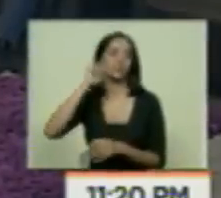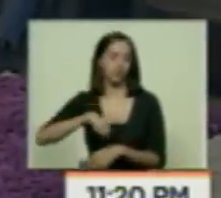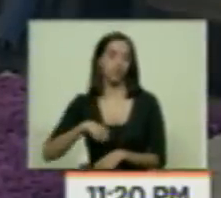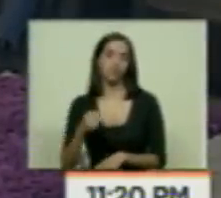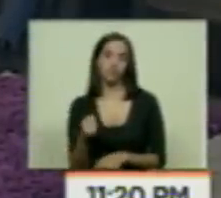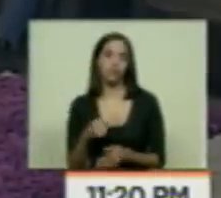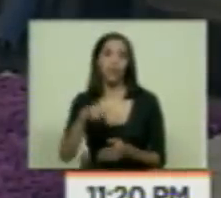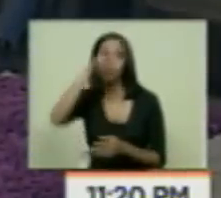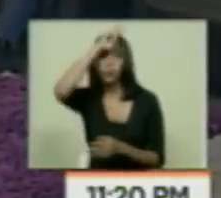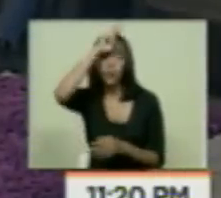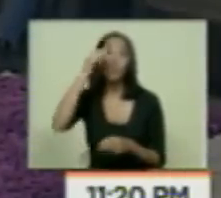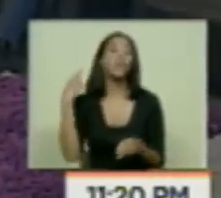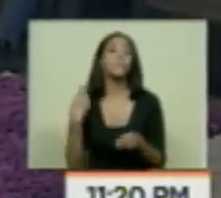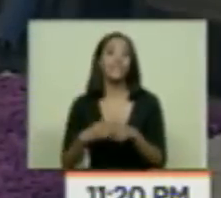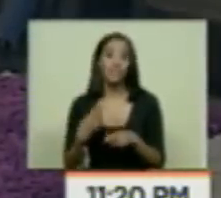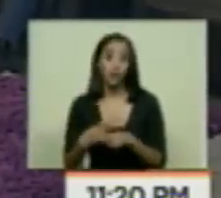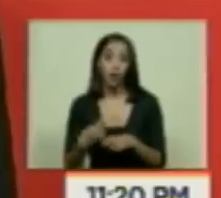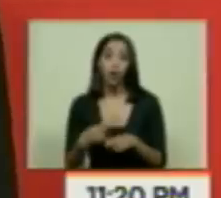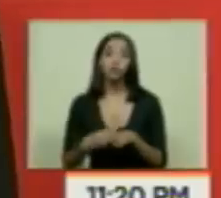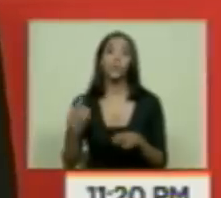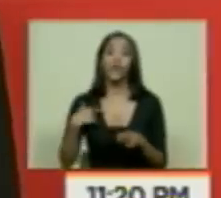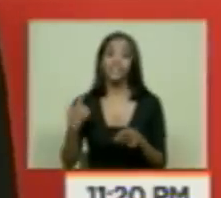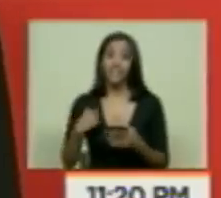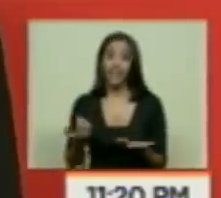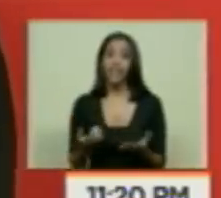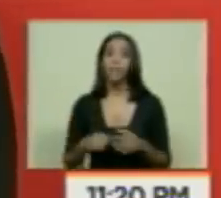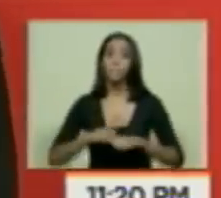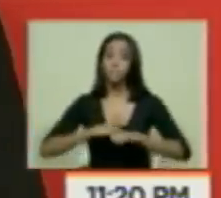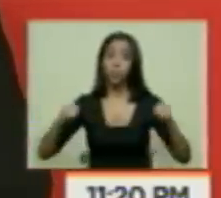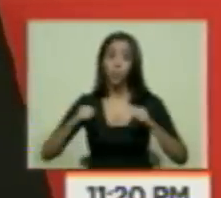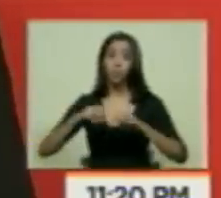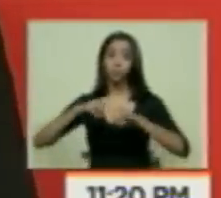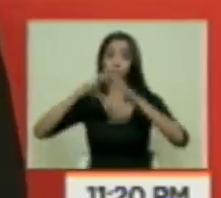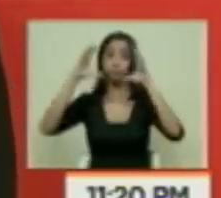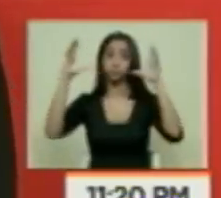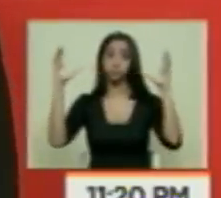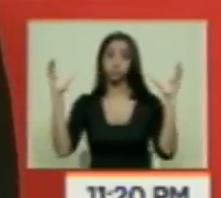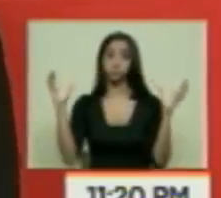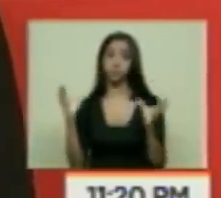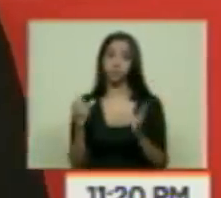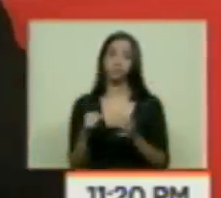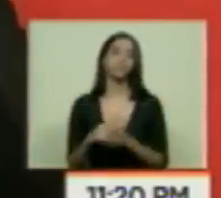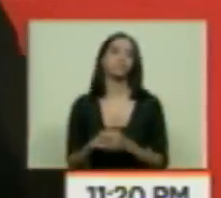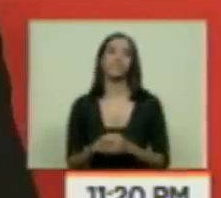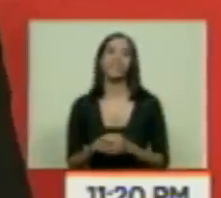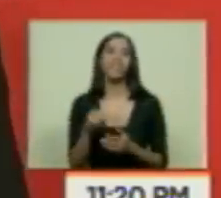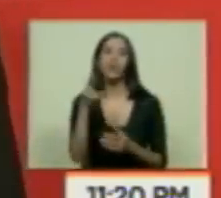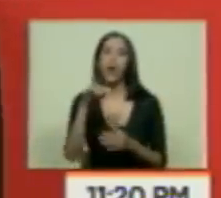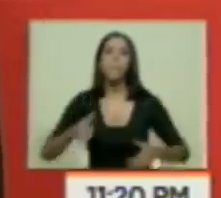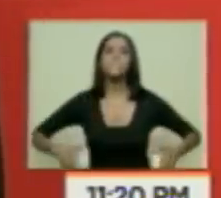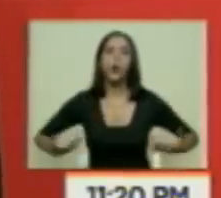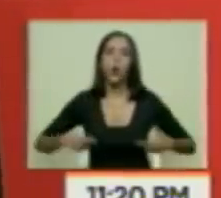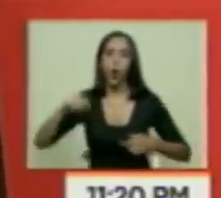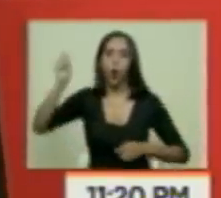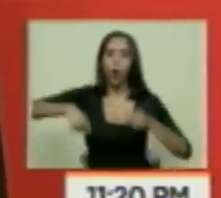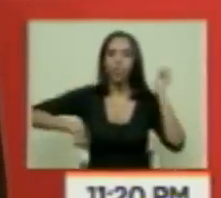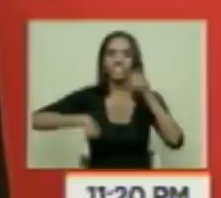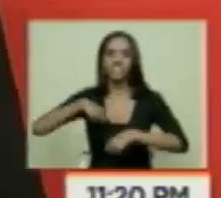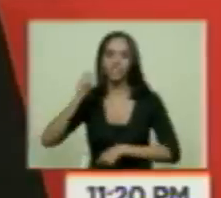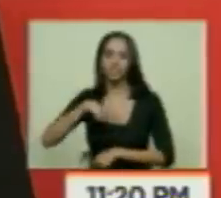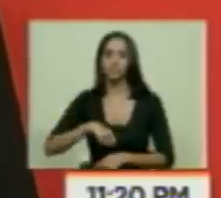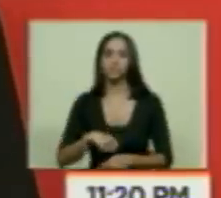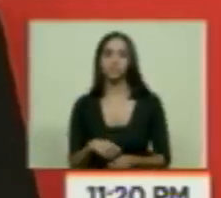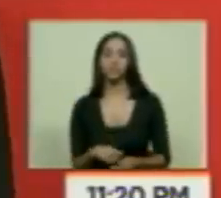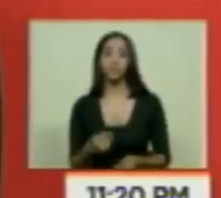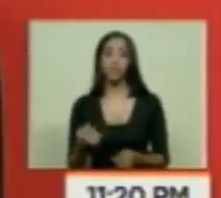muy peligroso, claro, porque tiene claro, energías nucleares. Porque esos son como monos con hojillas en un cuerpo oscuro. Claro. O sea, esa es la descripción. Como un tipo diga